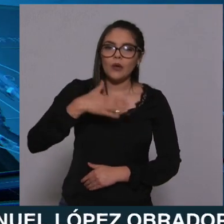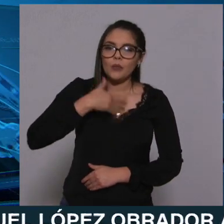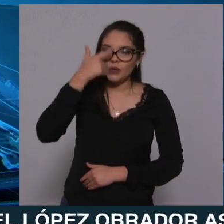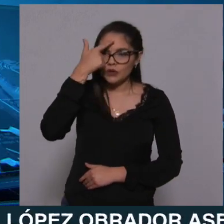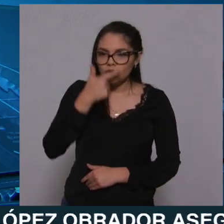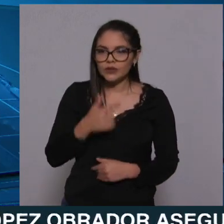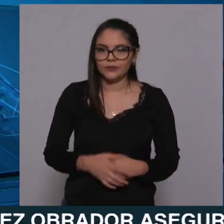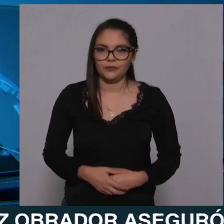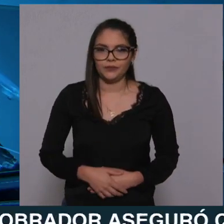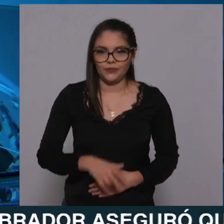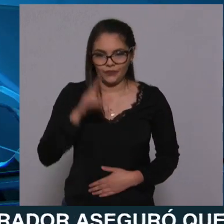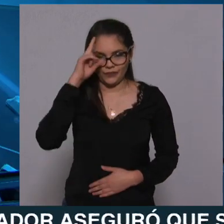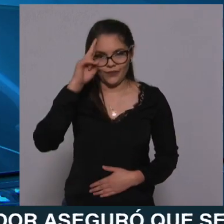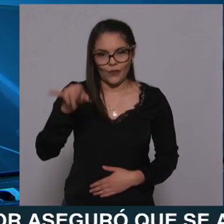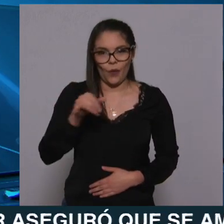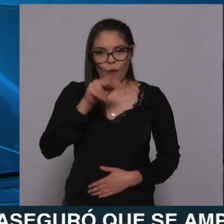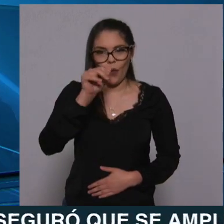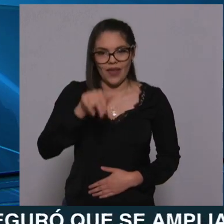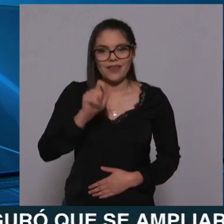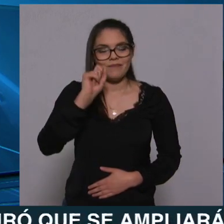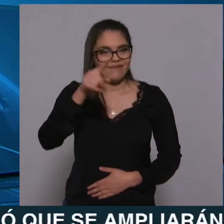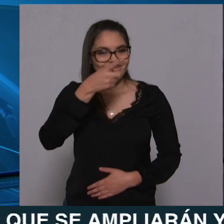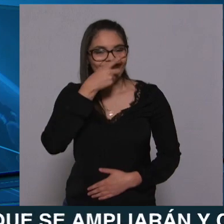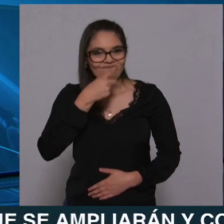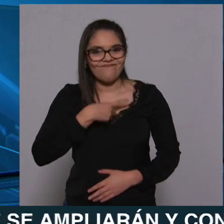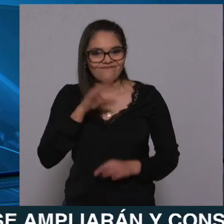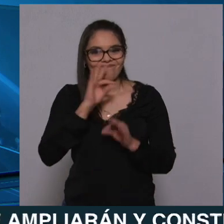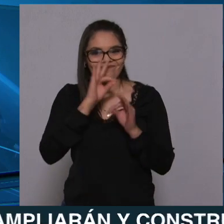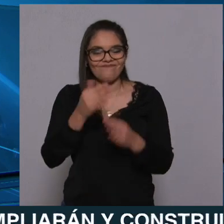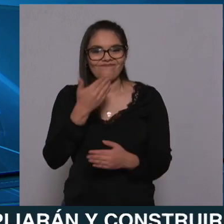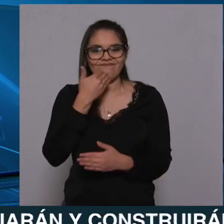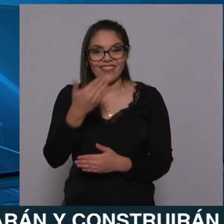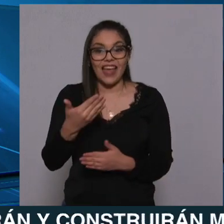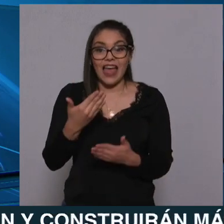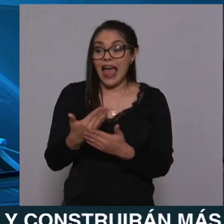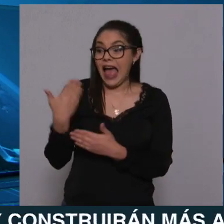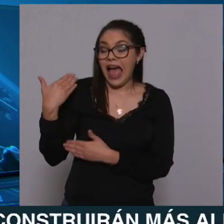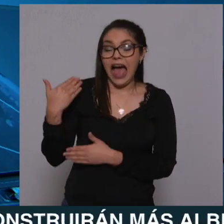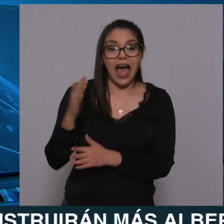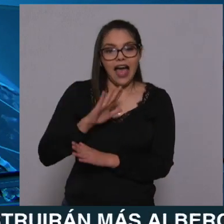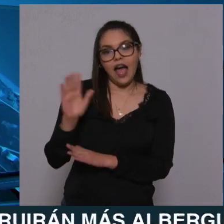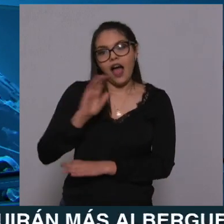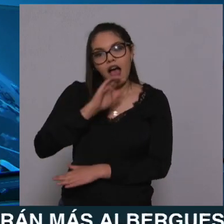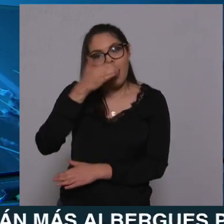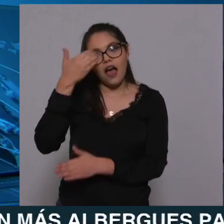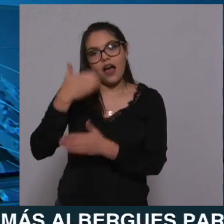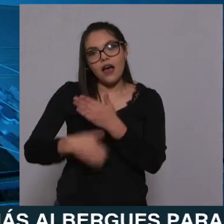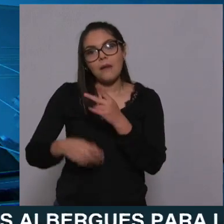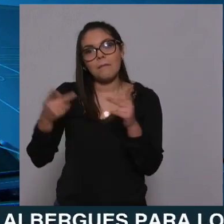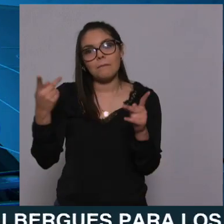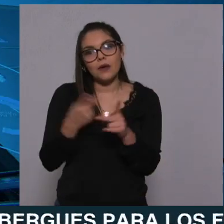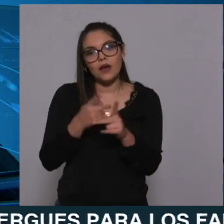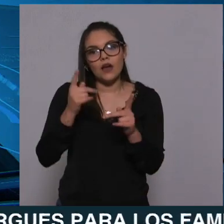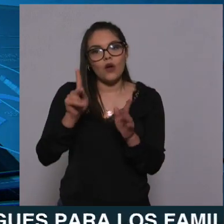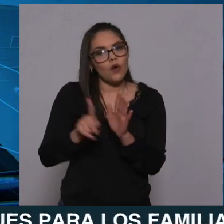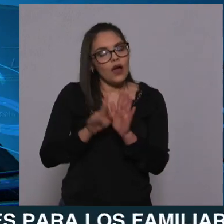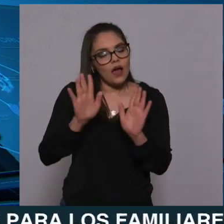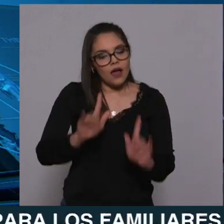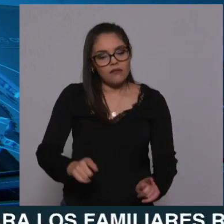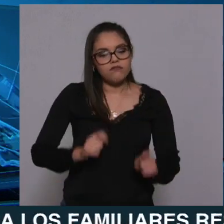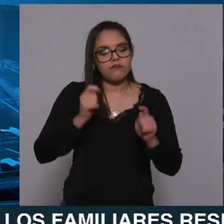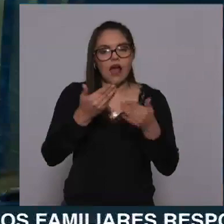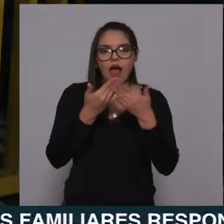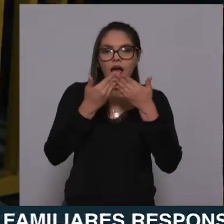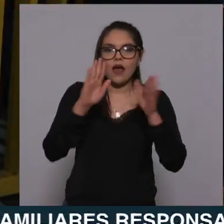¿Qué tal, Juan? Muy buenas noches, así es como tú lo mencionas, pues ahorita ya acaba de concluir toda esta entrega de instalaciones de la